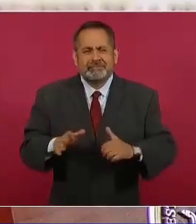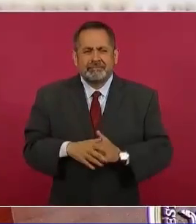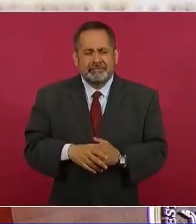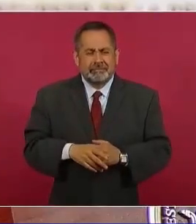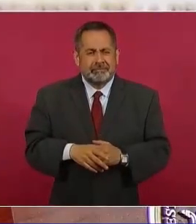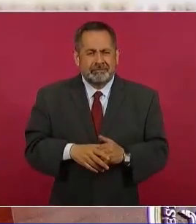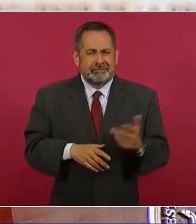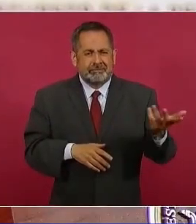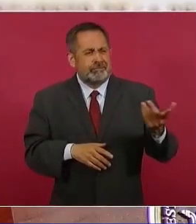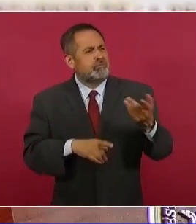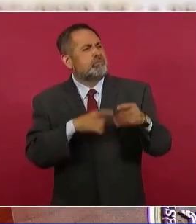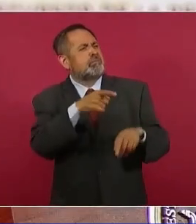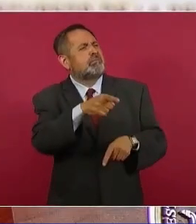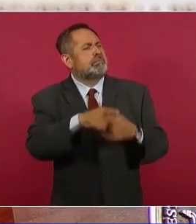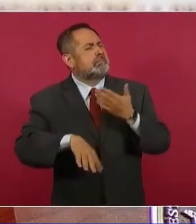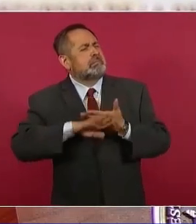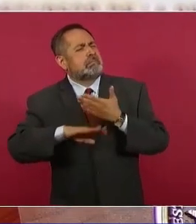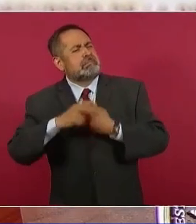molesta mucho lo de Mola,